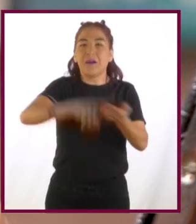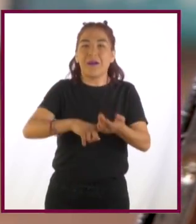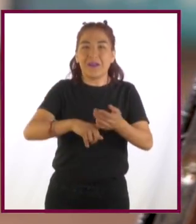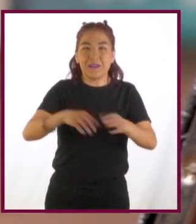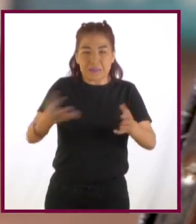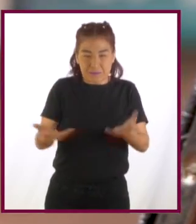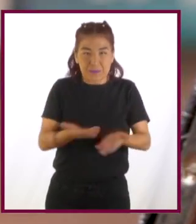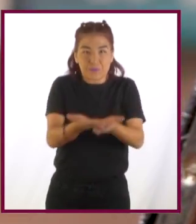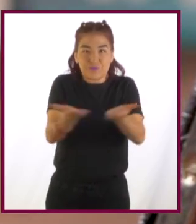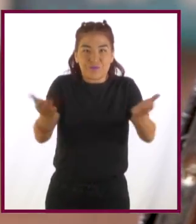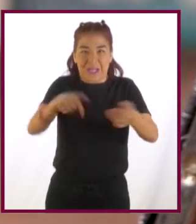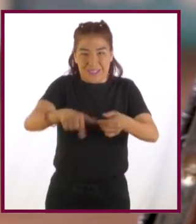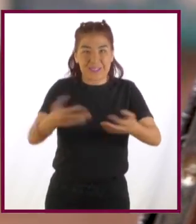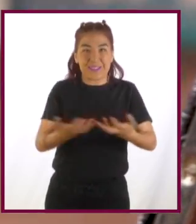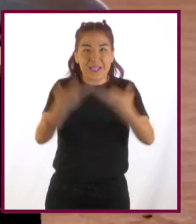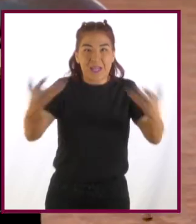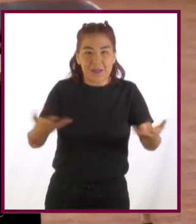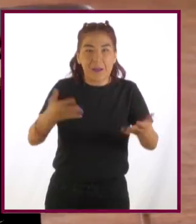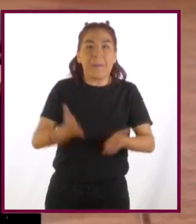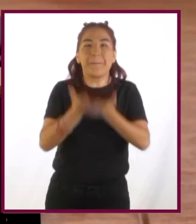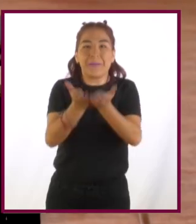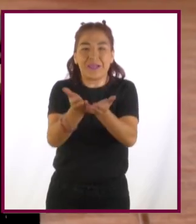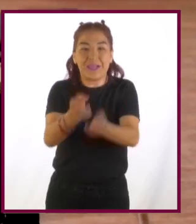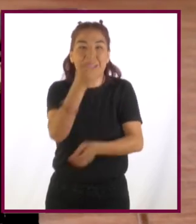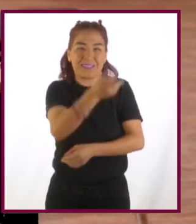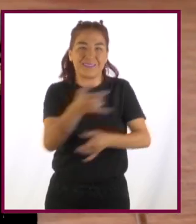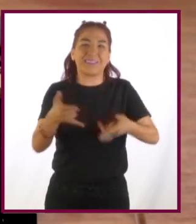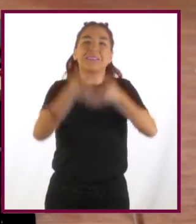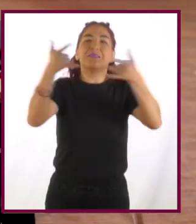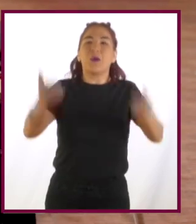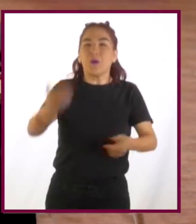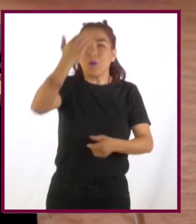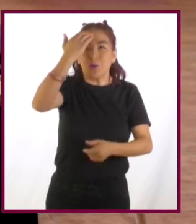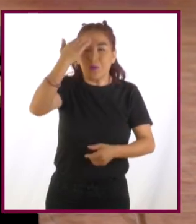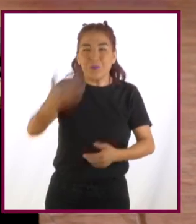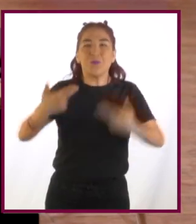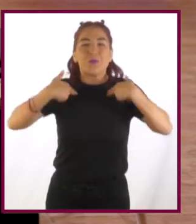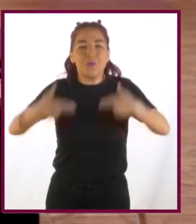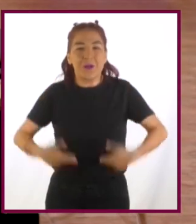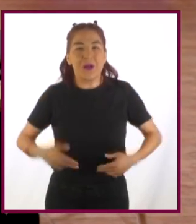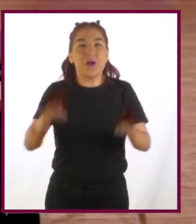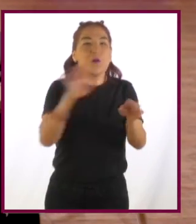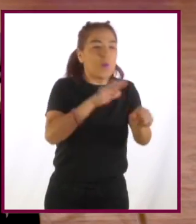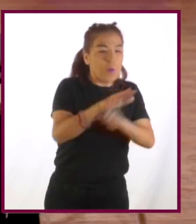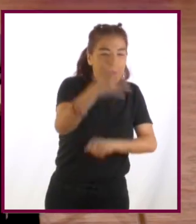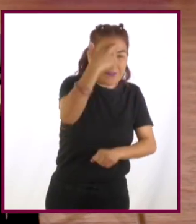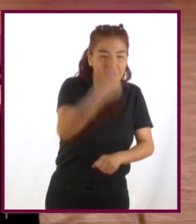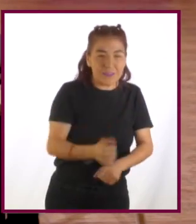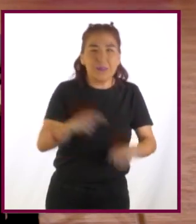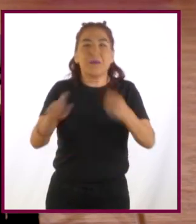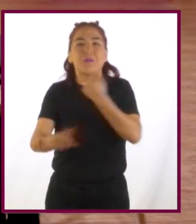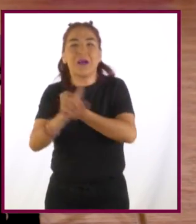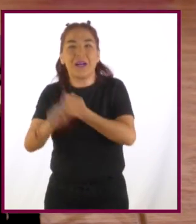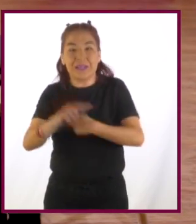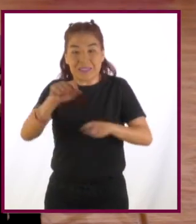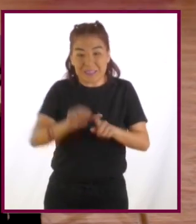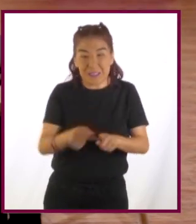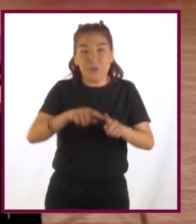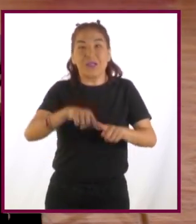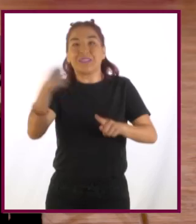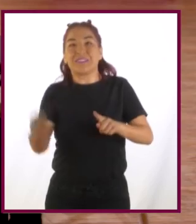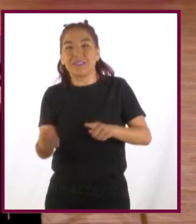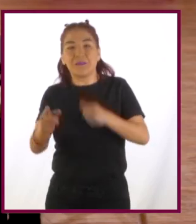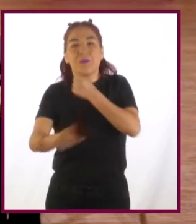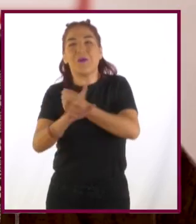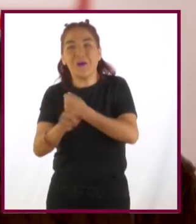Tierra donde se encuentra el barco. Esta es la historia del conocimiento humano, causa y efecto, que eso a su vez generó